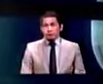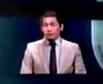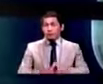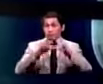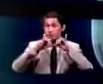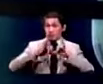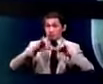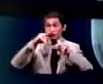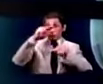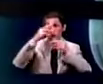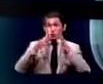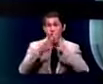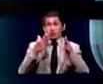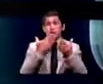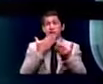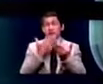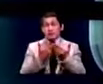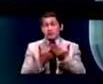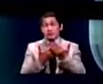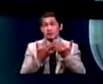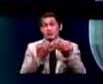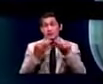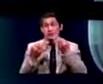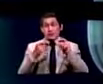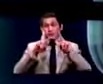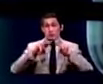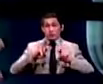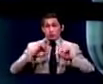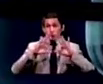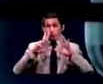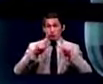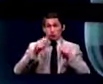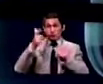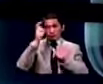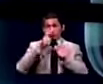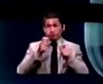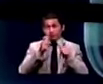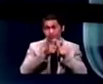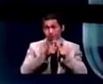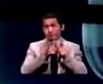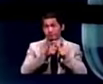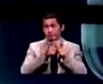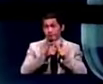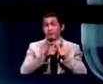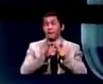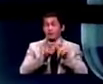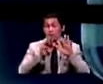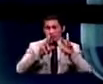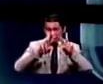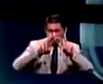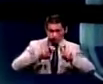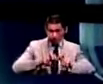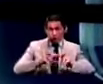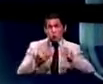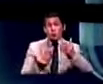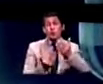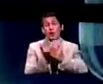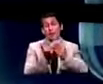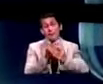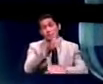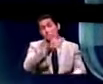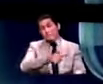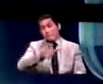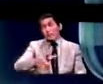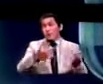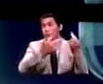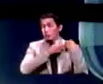Seguimos informando, muchísima atención. Les contamos que en el caso Purga, la Fiscalía procedió con la individualización de los nuevos procesados